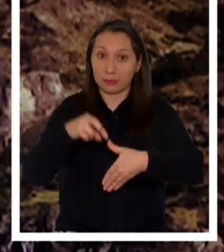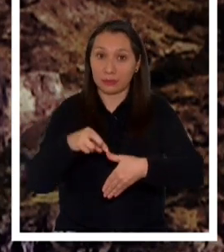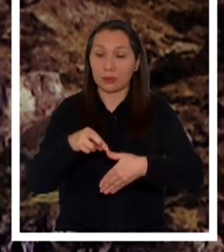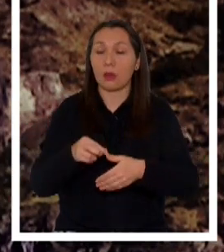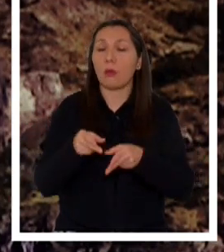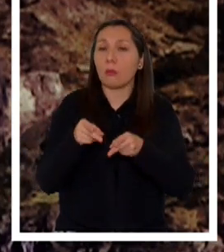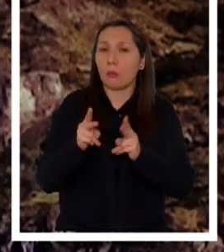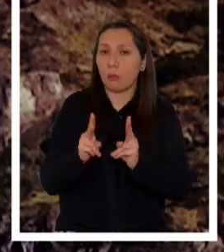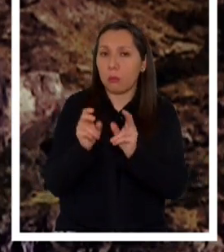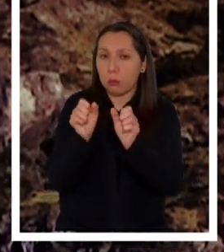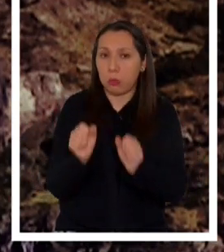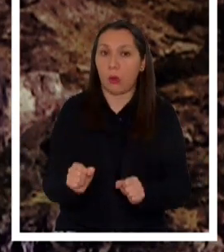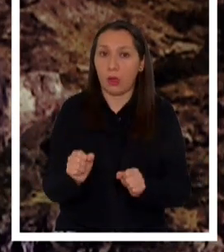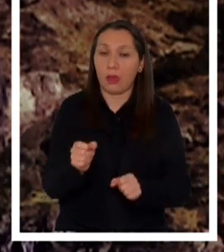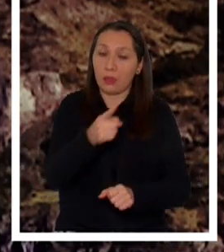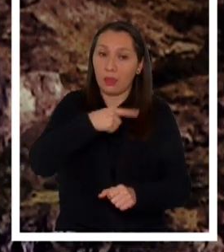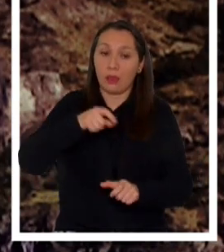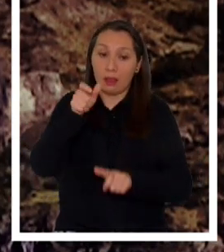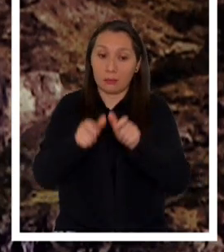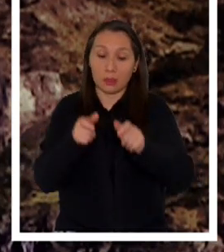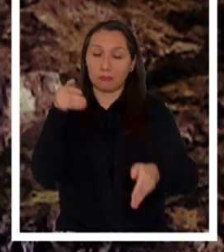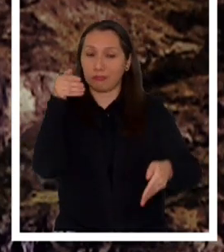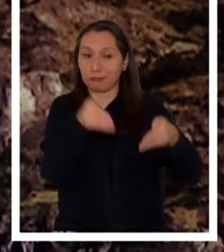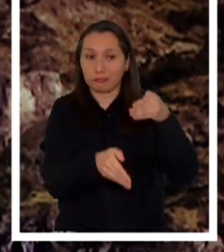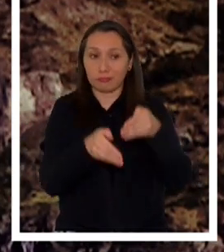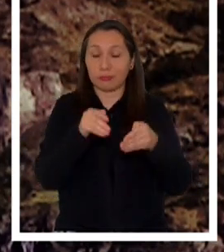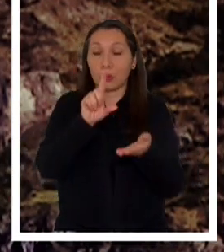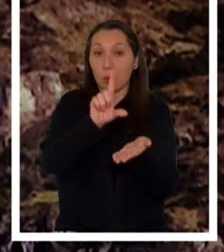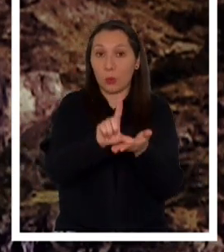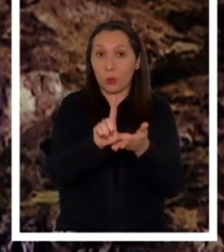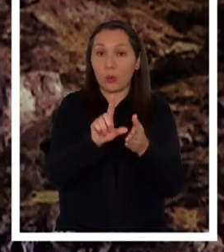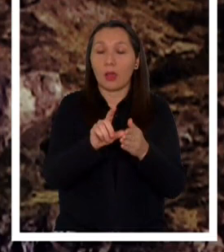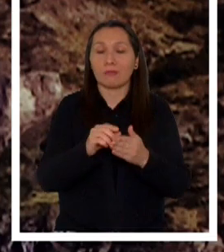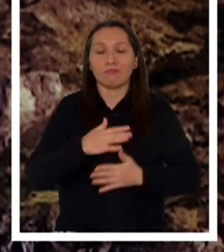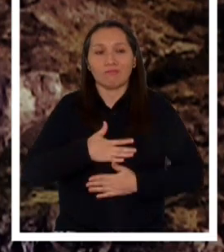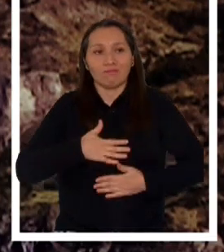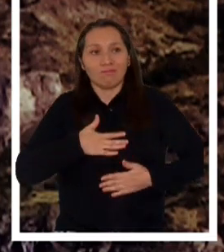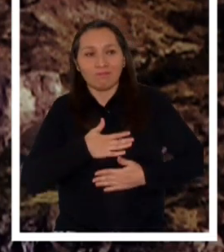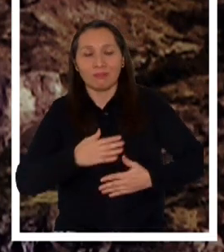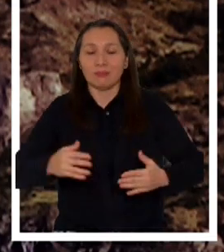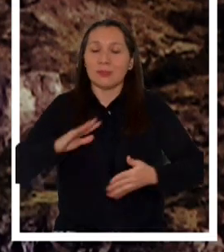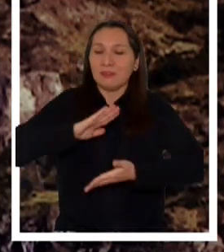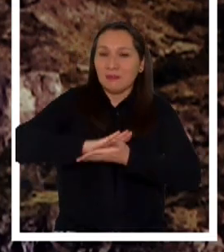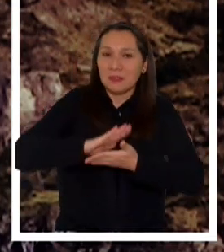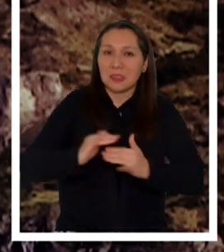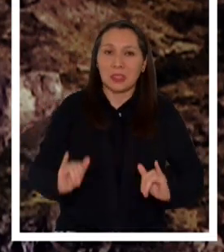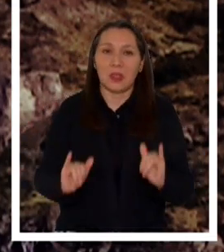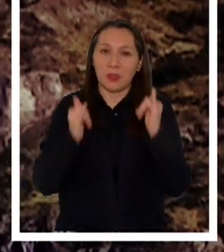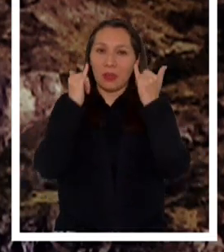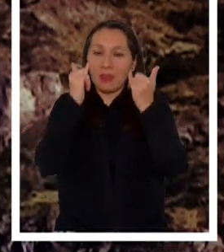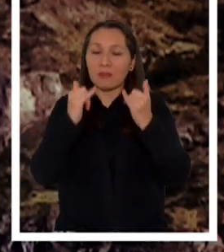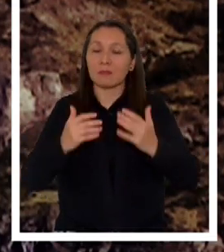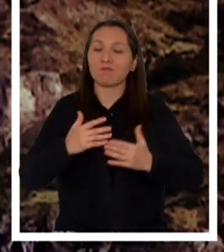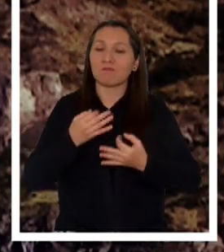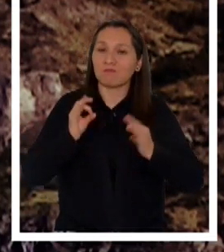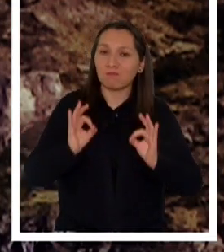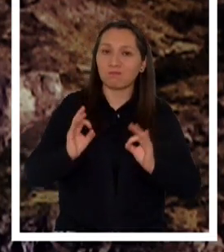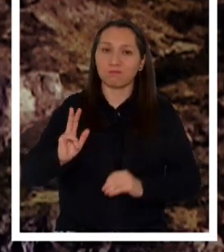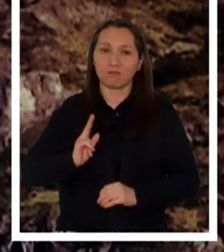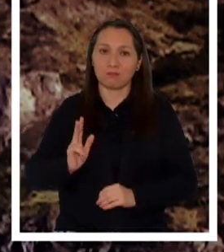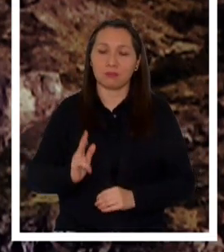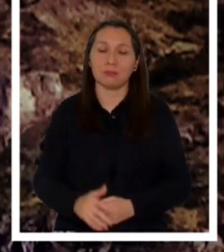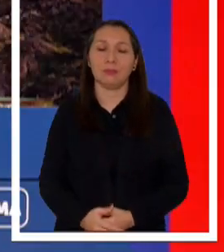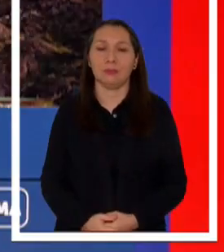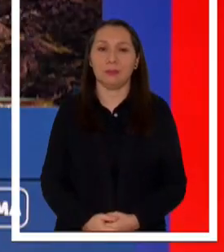permita que nuestros asistentes a los recintos vivan una fiesta lo disfruten y se comporten como